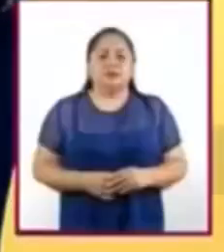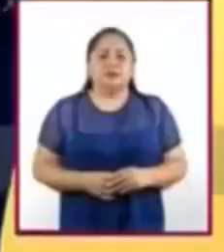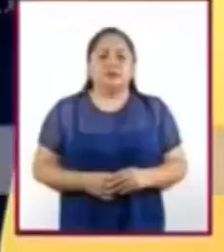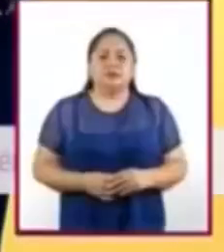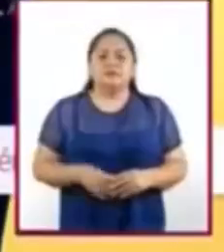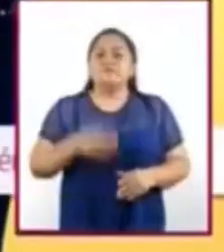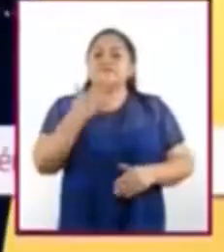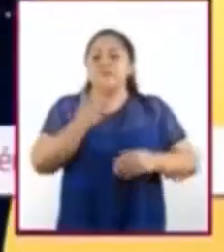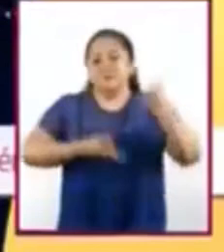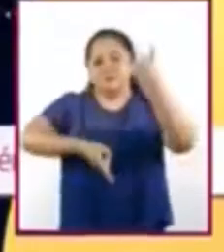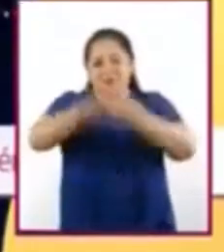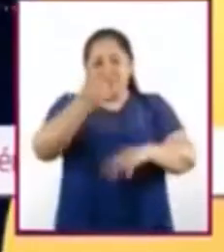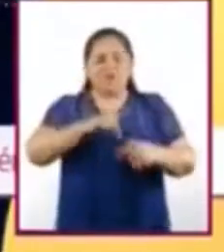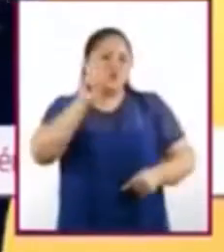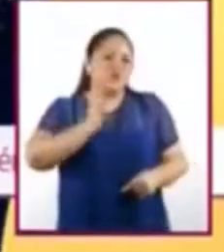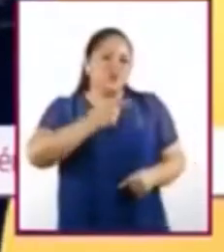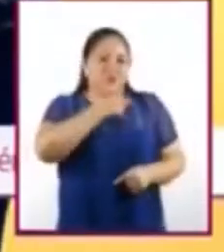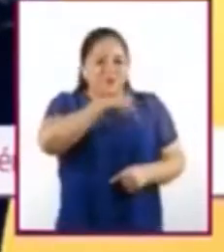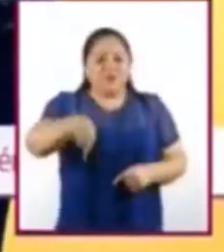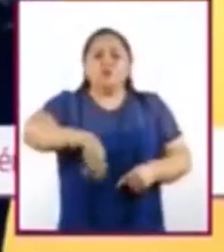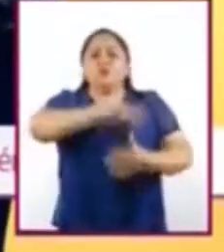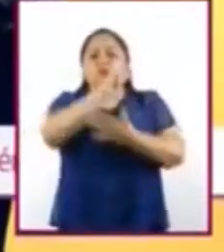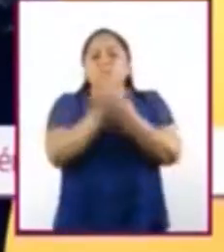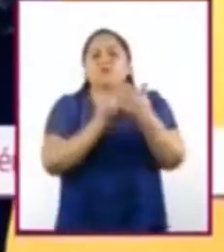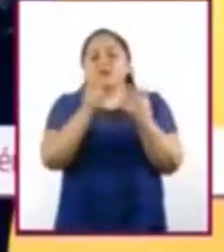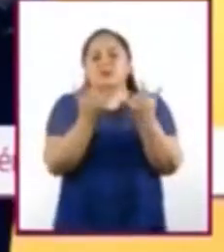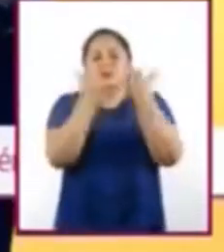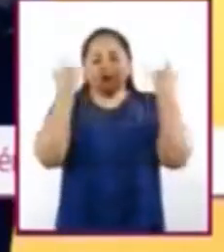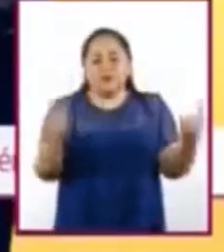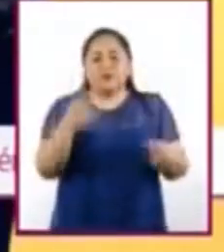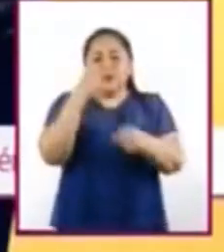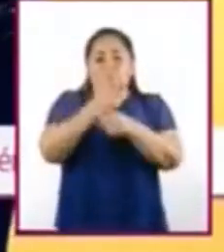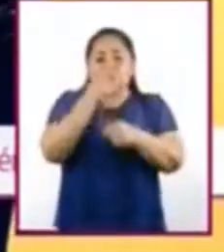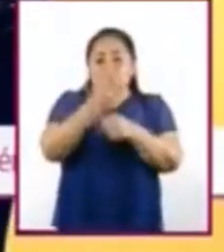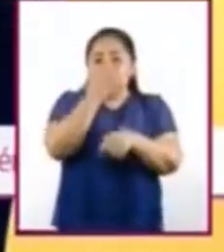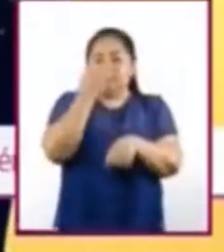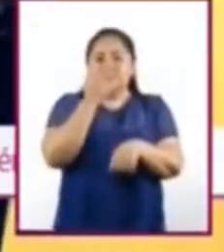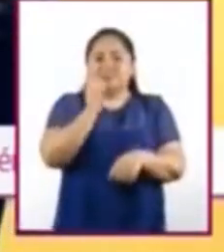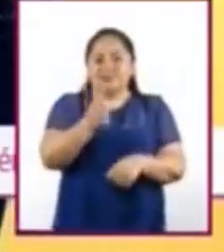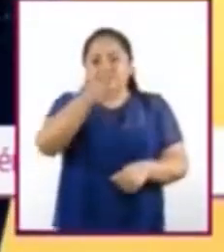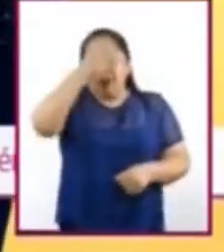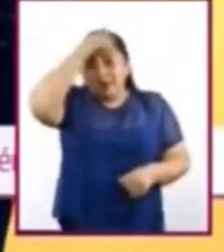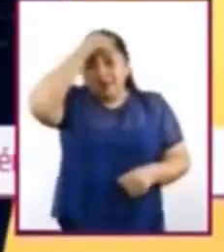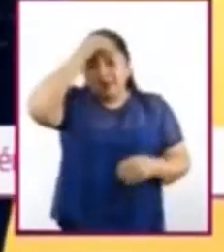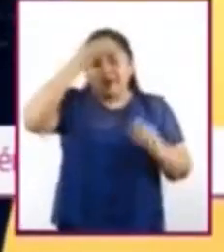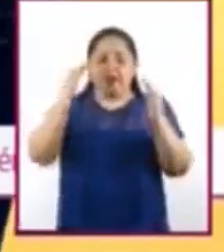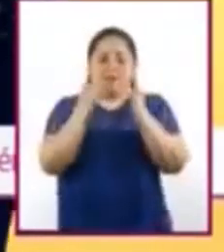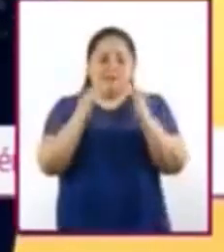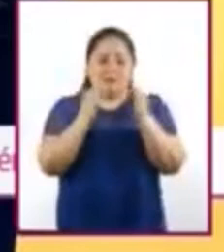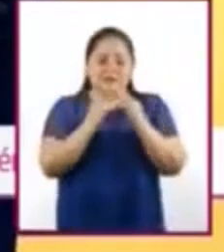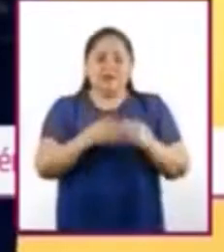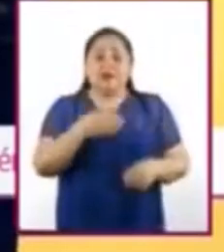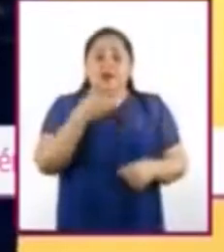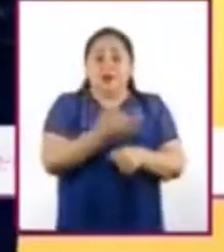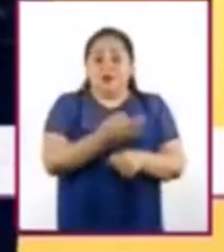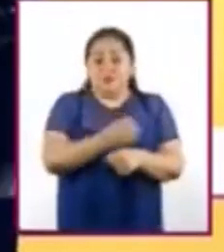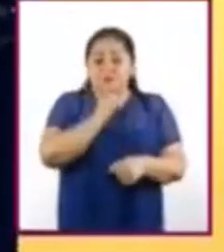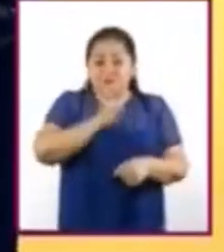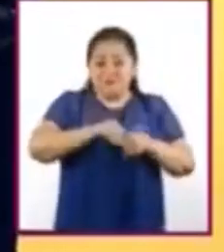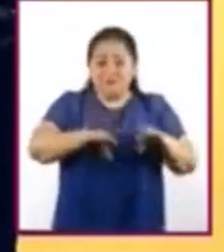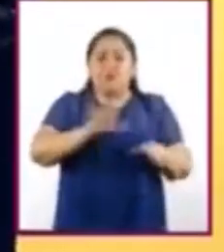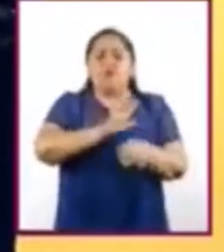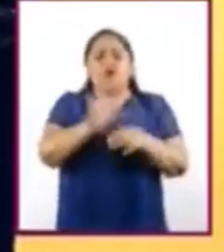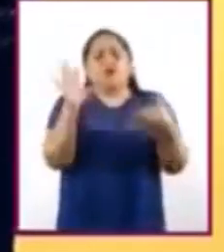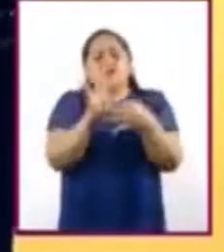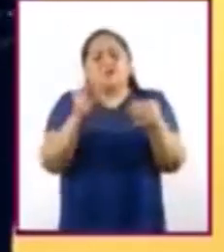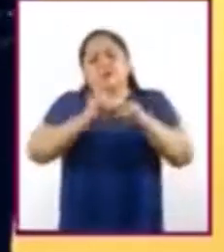Sean bienvenidas y bienvenidos a su programa de historia segundo grado en Aprende en Casa. En esta emisión